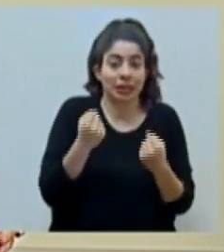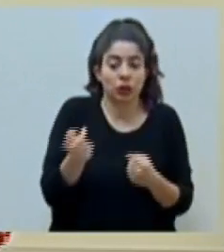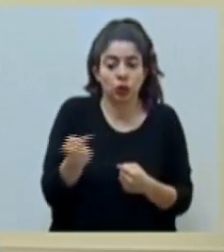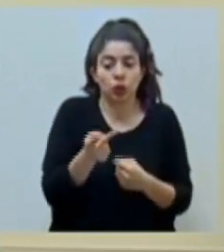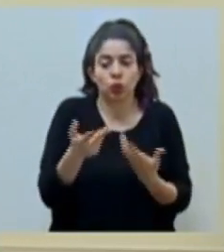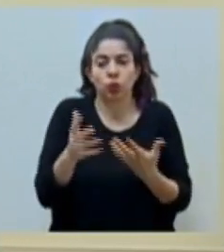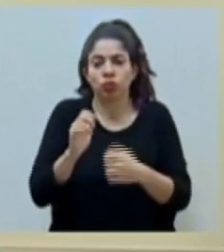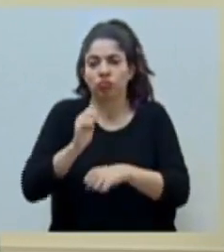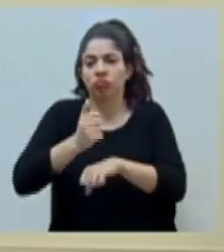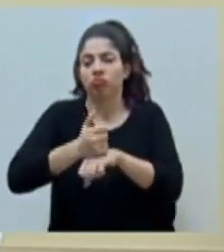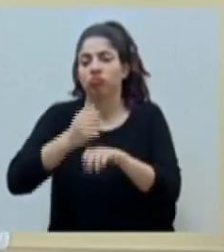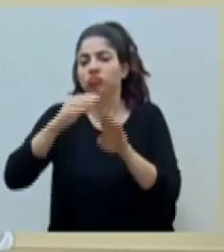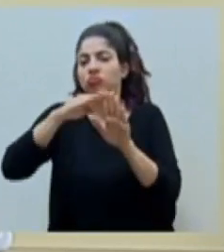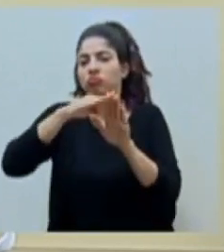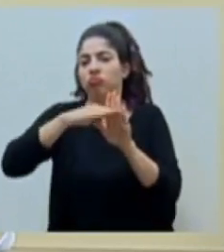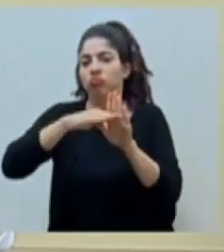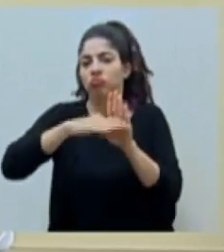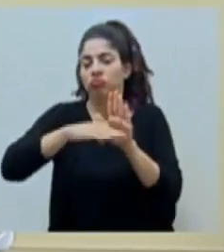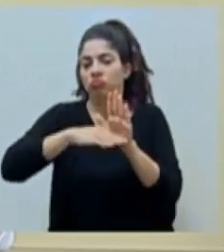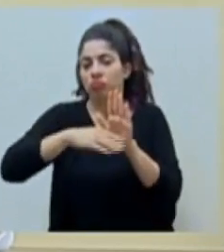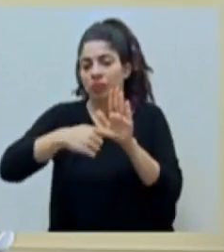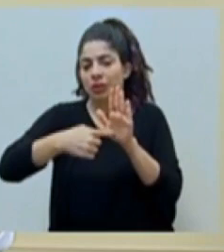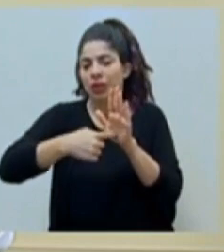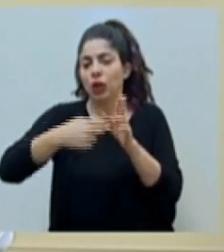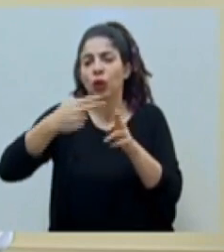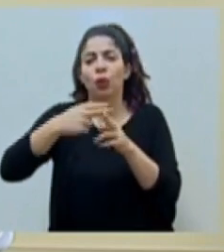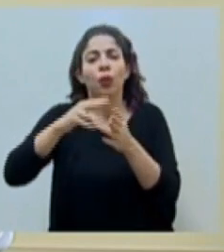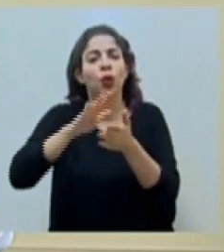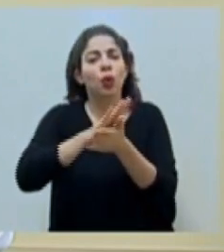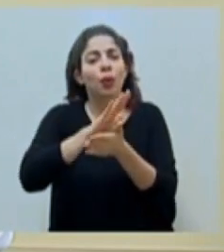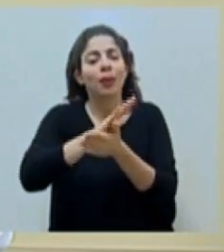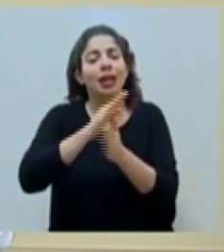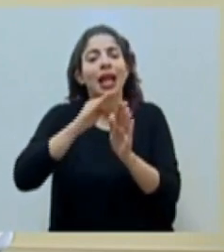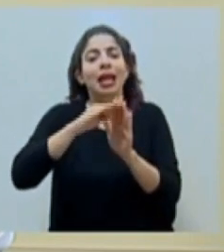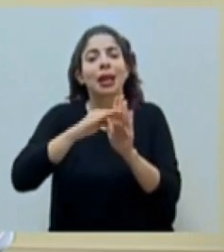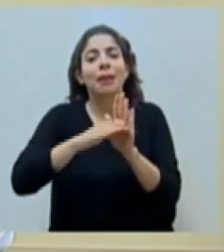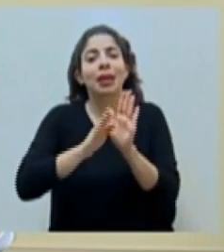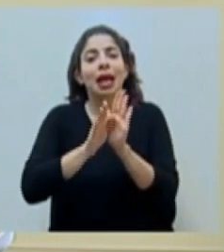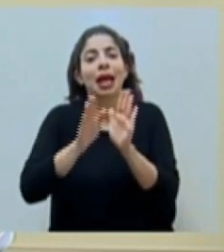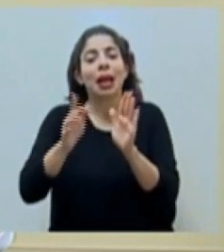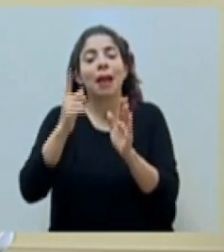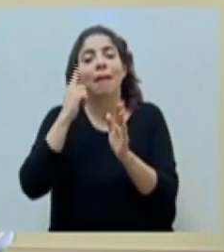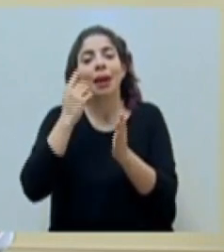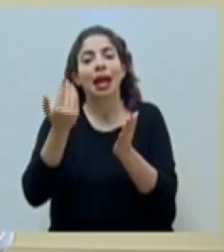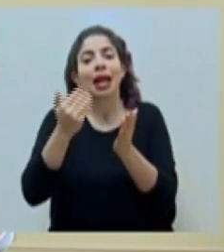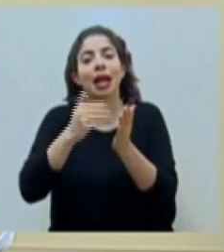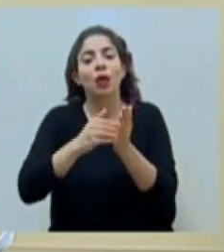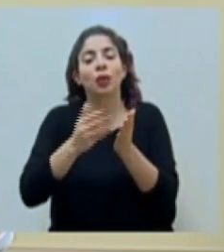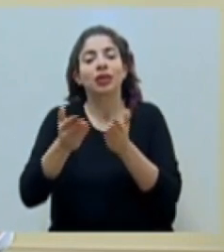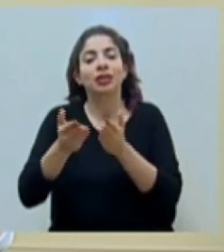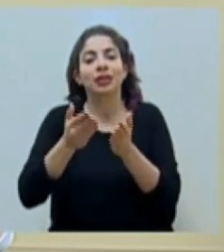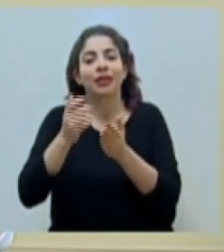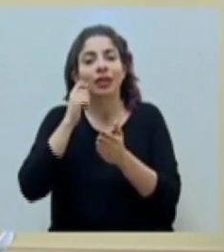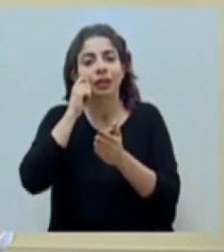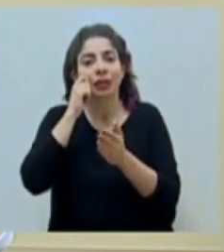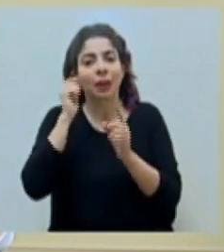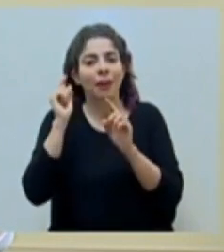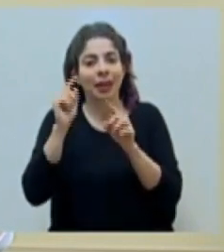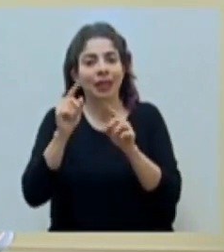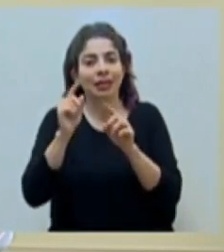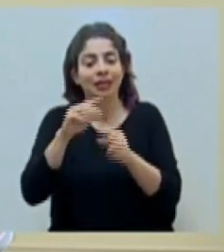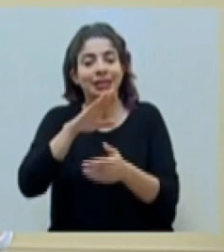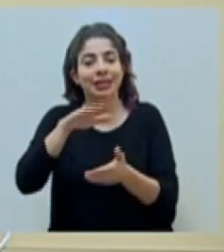establecieron unos lineamientos que el nombre del documento, Lineamientos Generales para la Renovación de Servicios Presenciales en